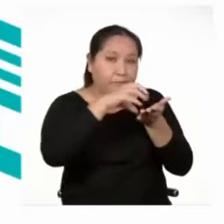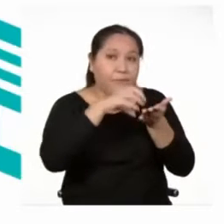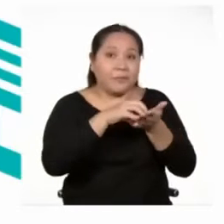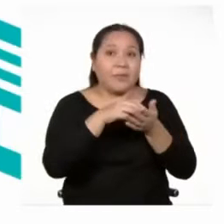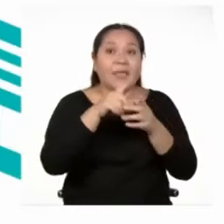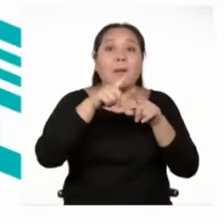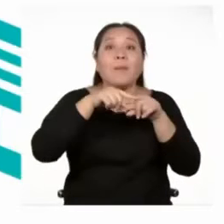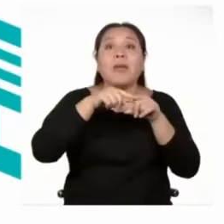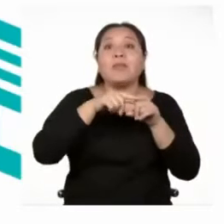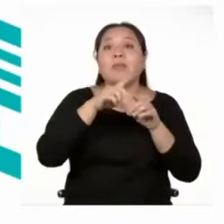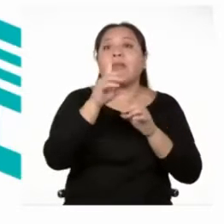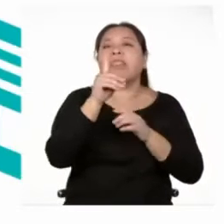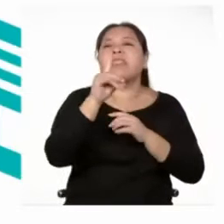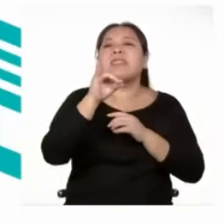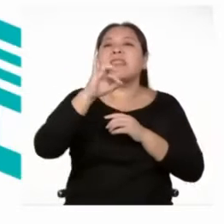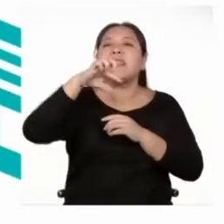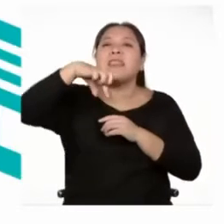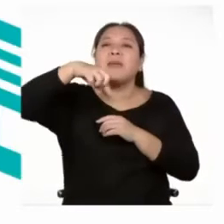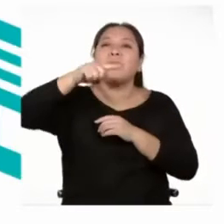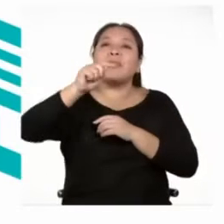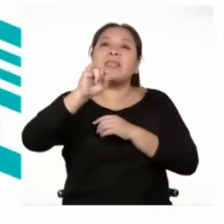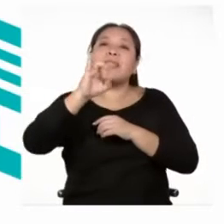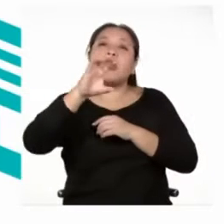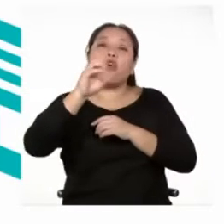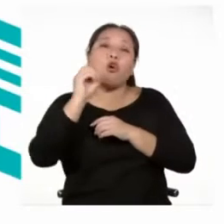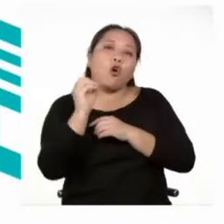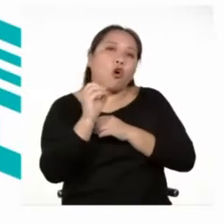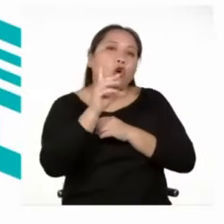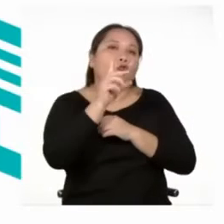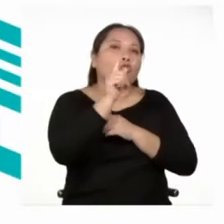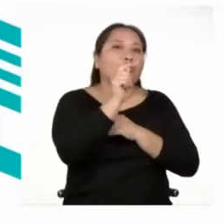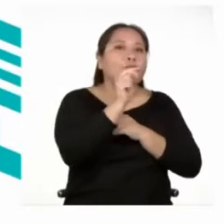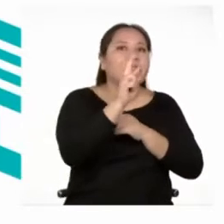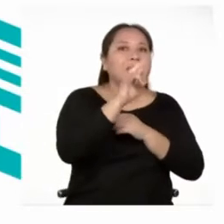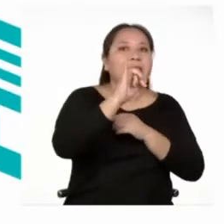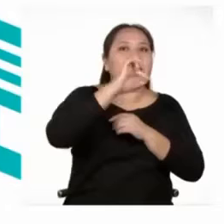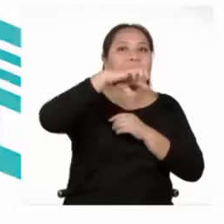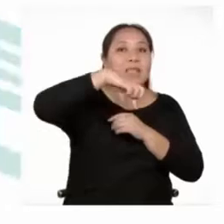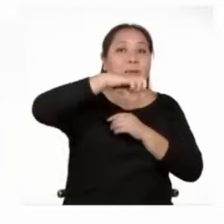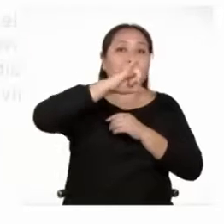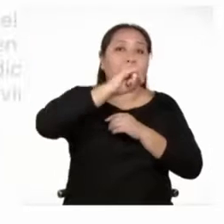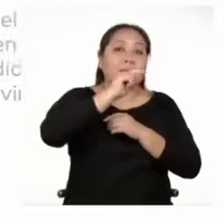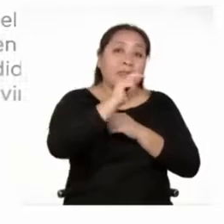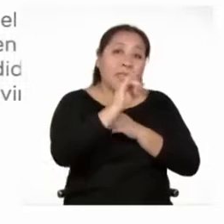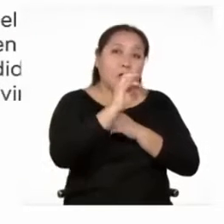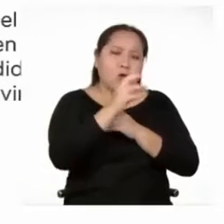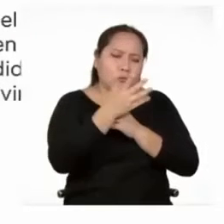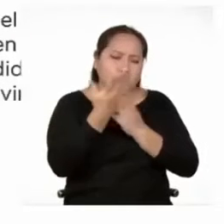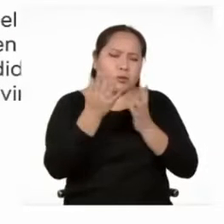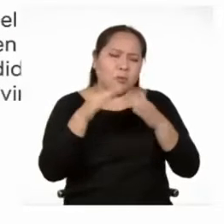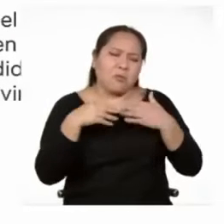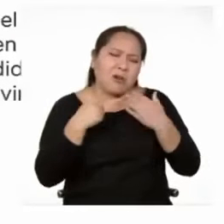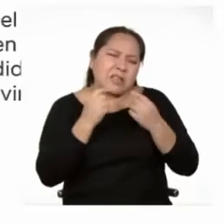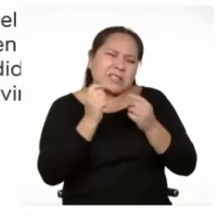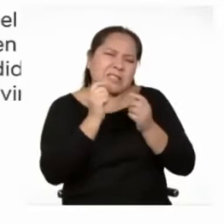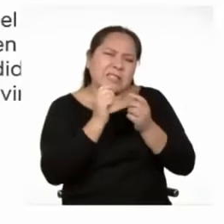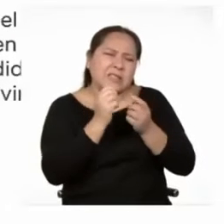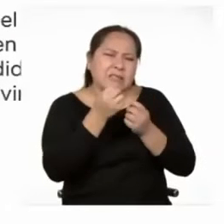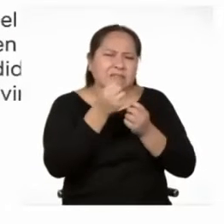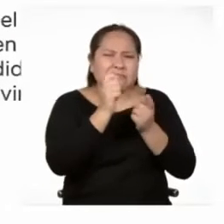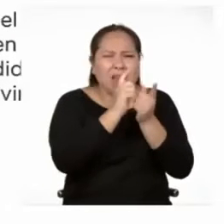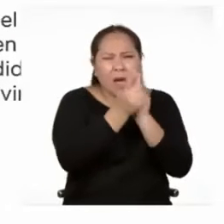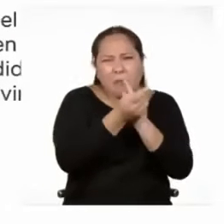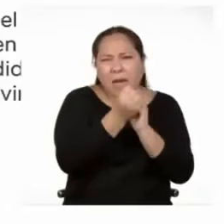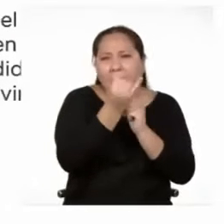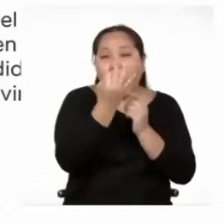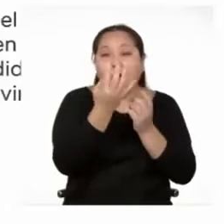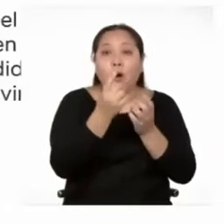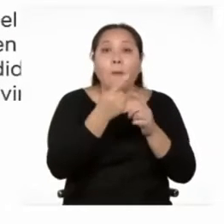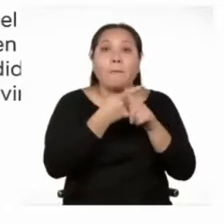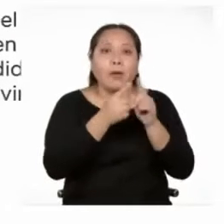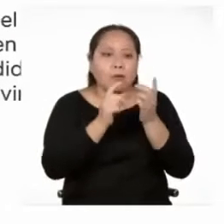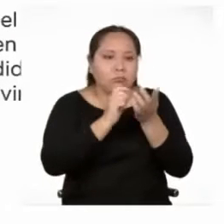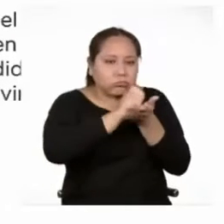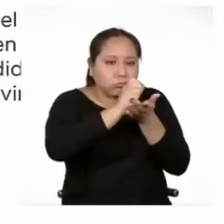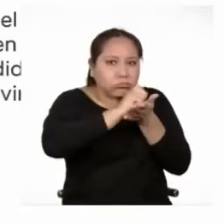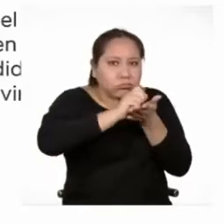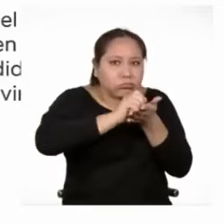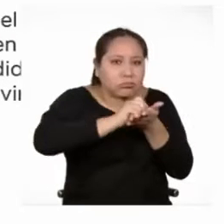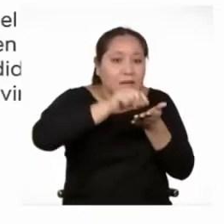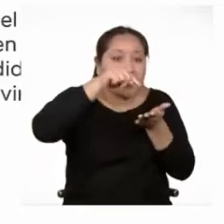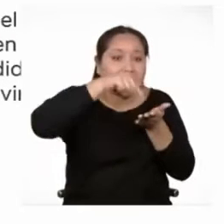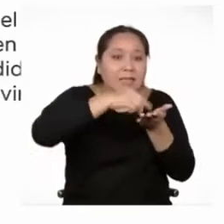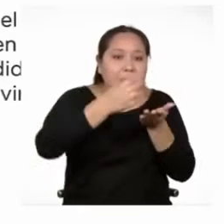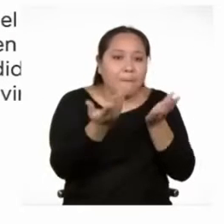tríptico. Por supuesto que siempre vas a poder cambiar algo si hace falta. La textualización debes hacerla en el soporte